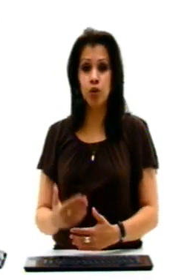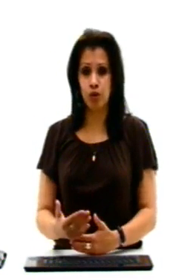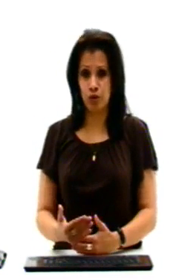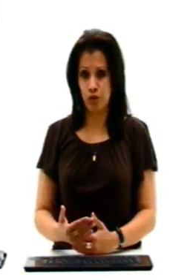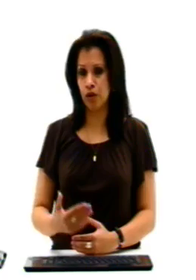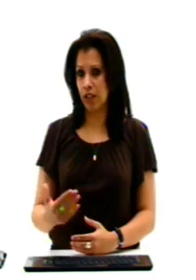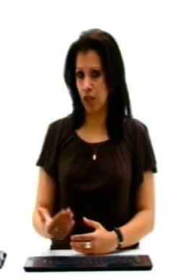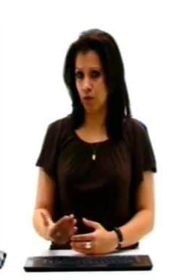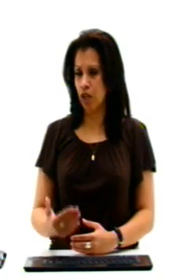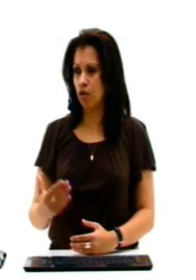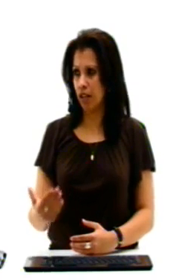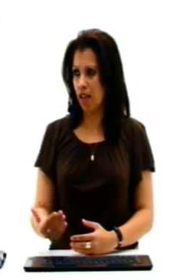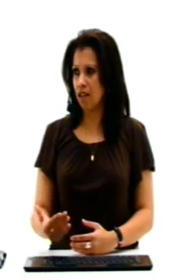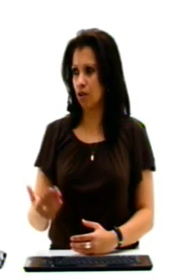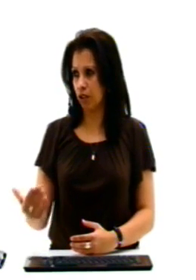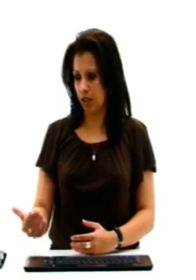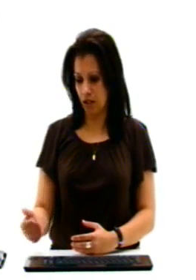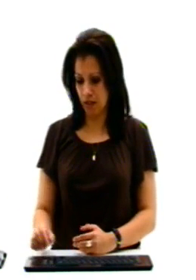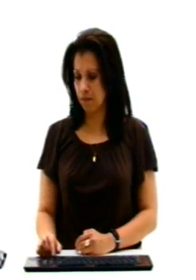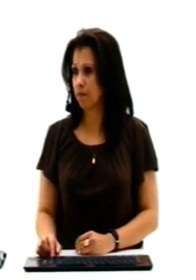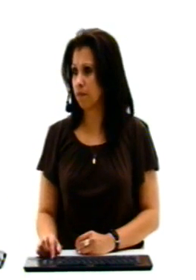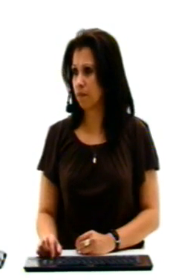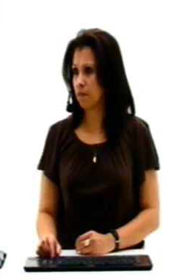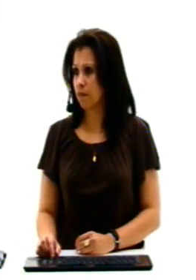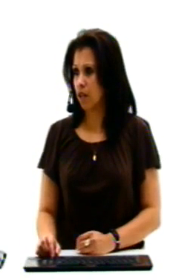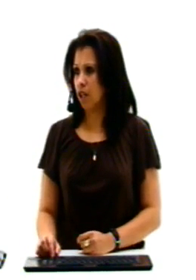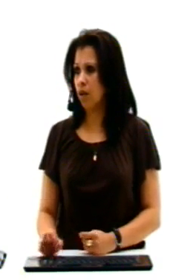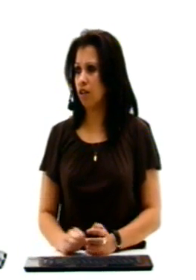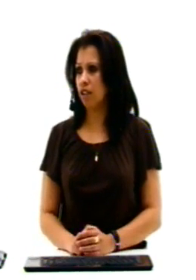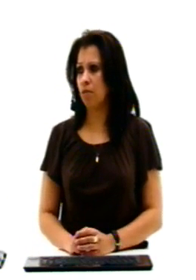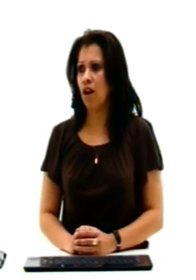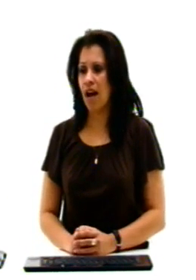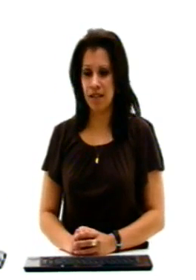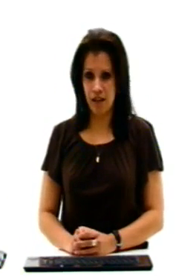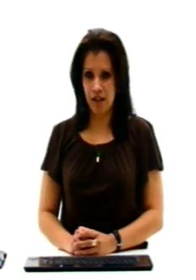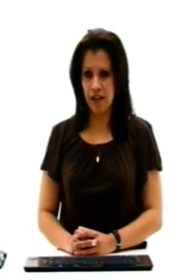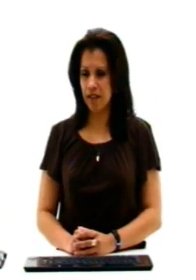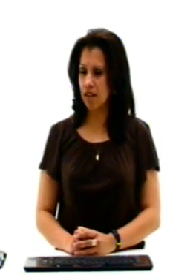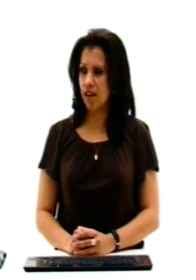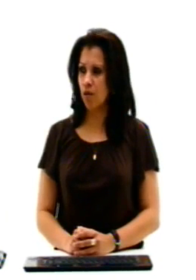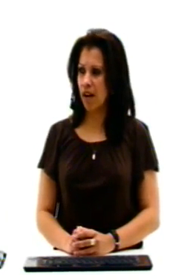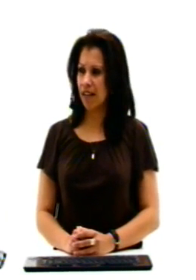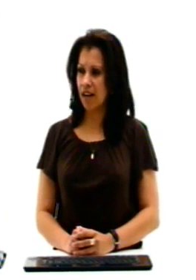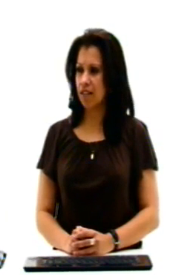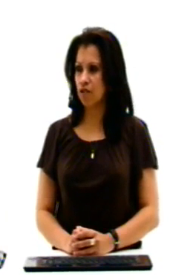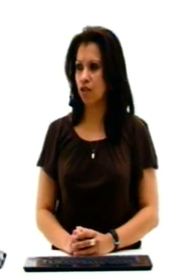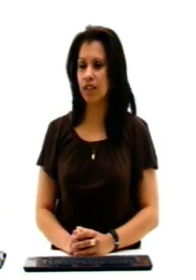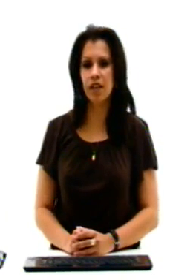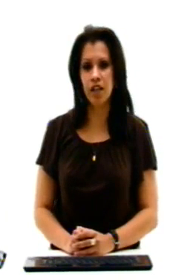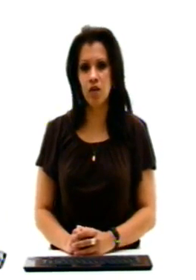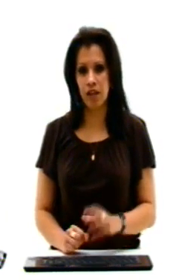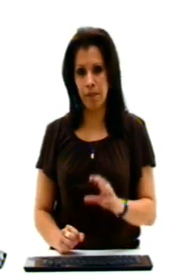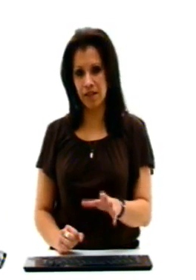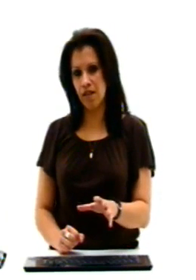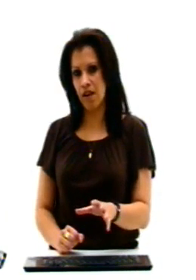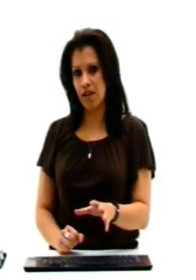Por turnos rotativos en jornadas rotativas y luego tenemos la Hacienda La Hacienda era una gran extensión de